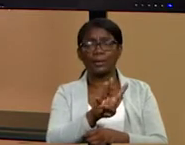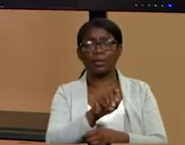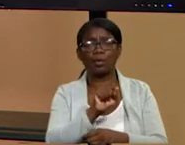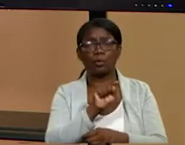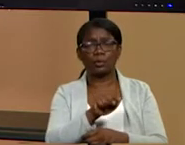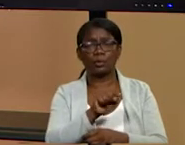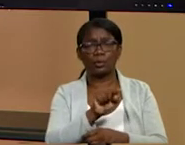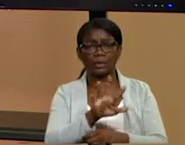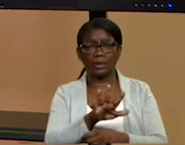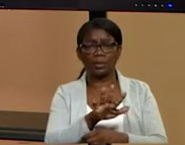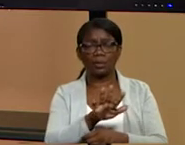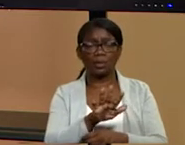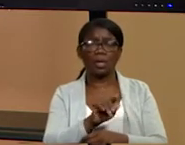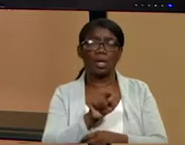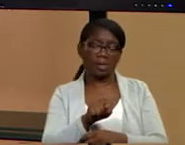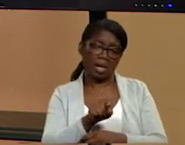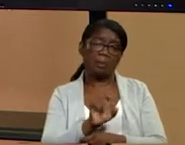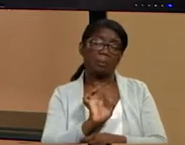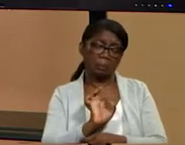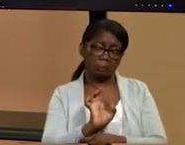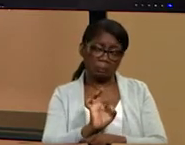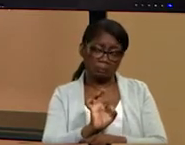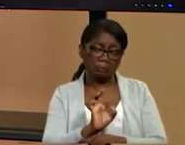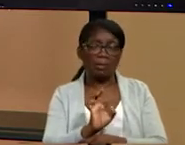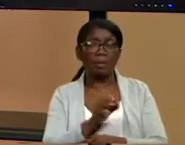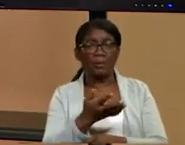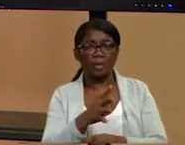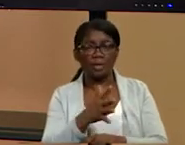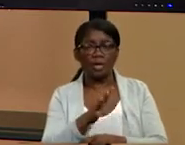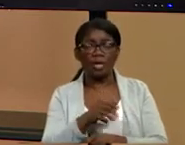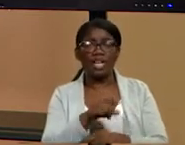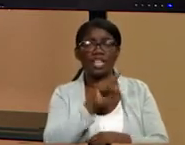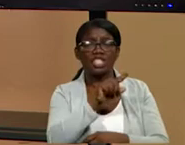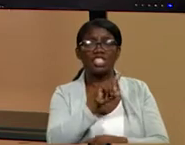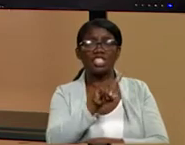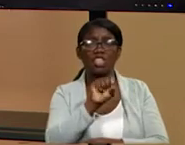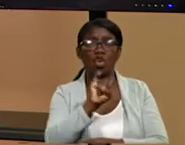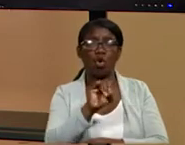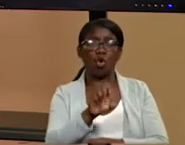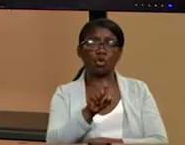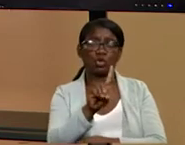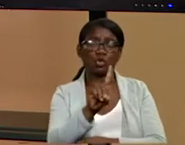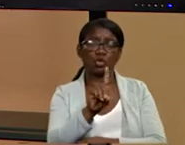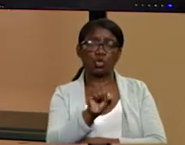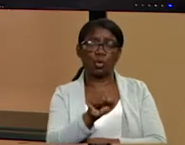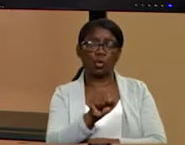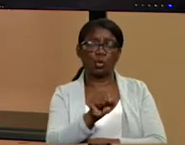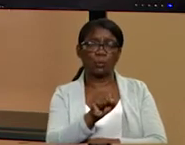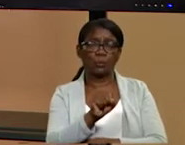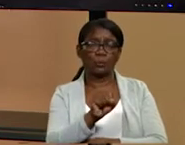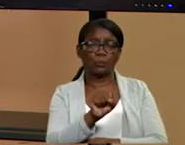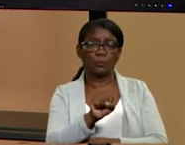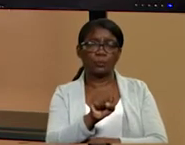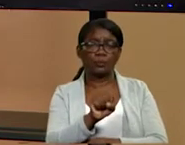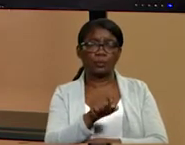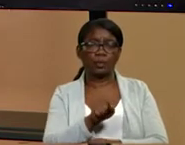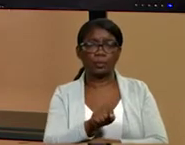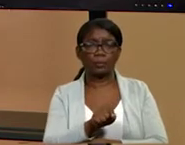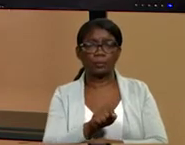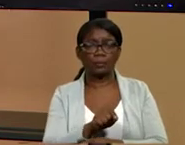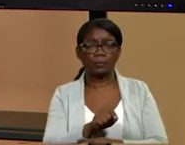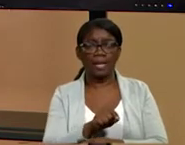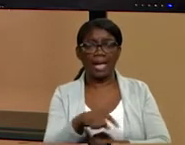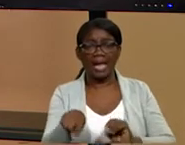decir que está conduciendo. Cuando polarizamos ese diodo de manera inversa, es decir, que colocamos